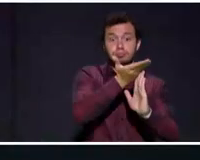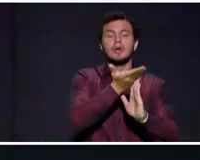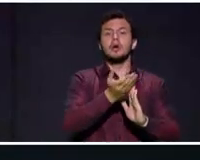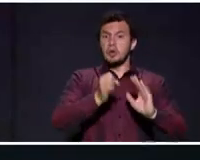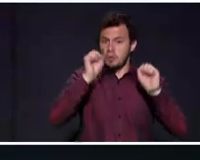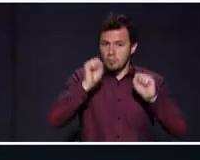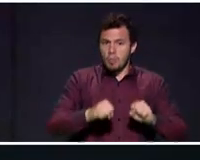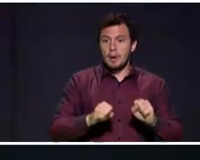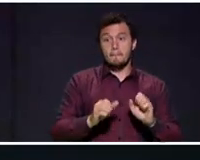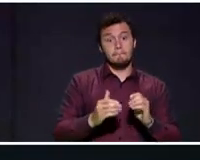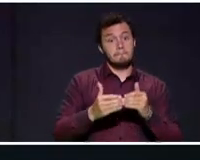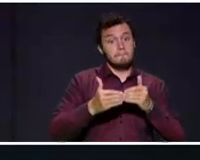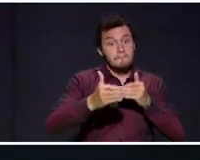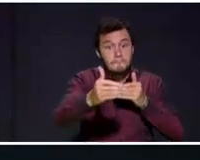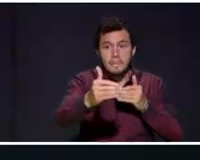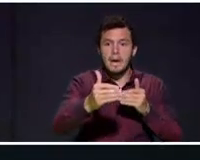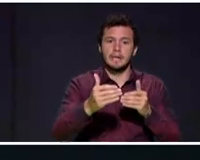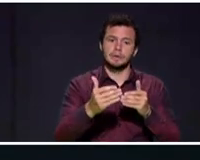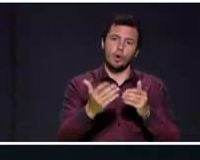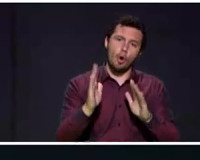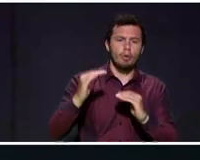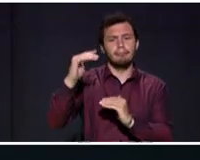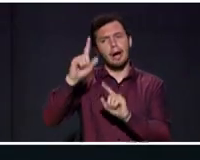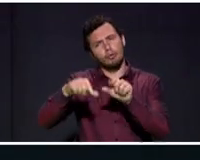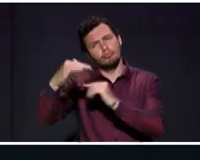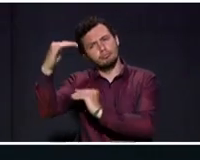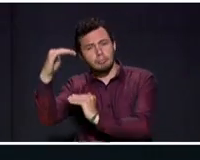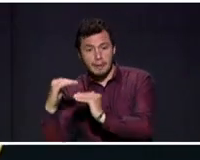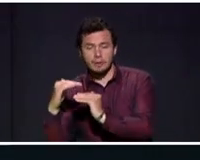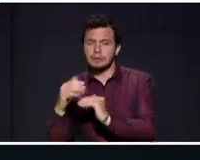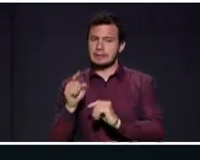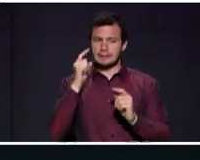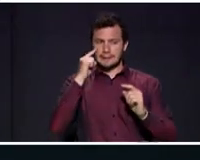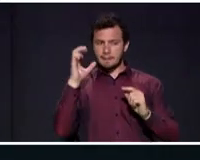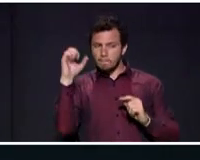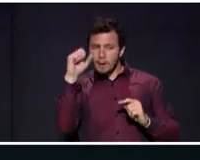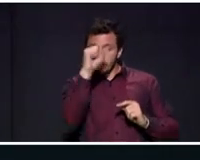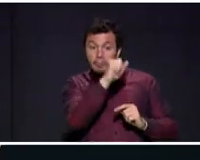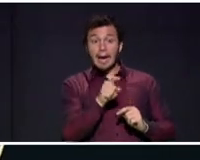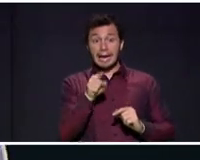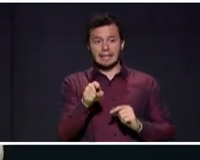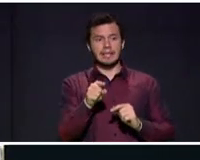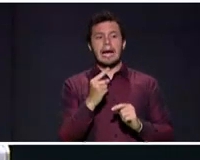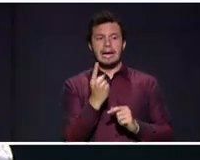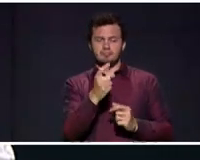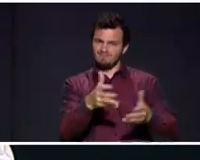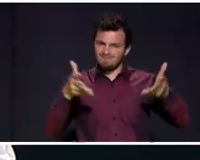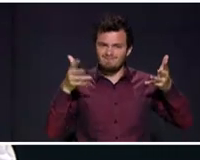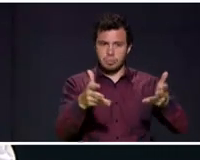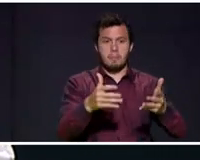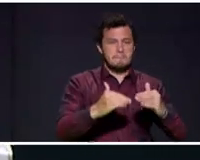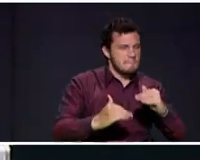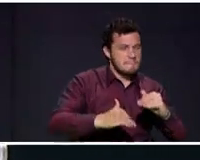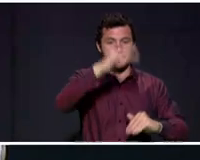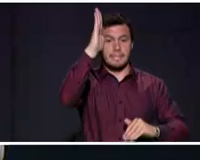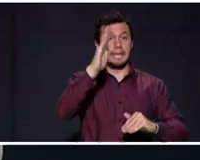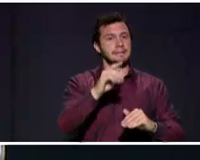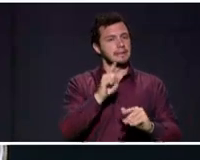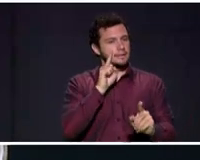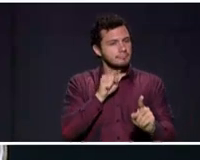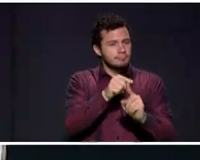ese elemento que viene de esta administración tenemos que potencializar lo y dar una variabilidad y no y no solamente eso sino